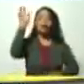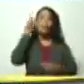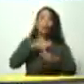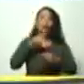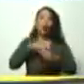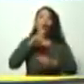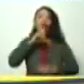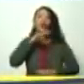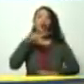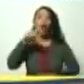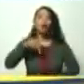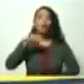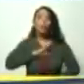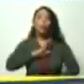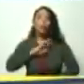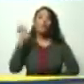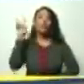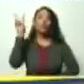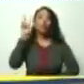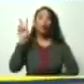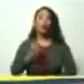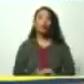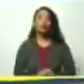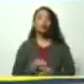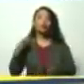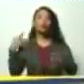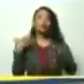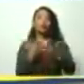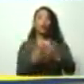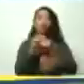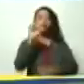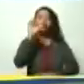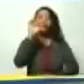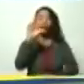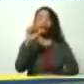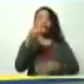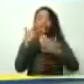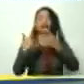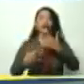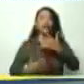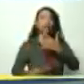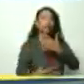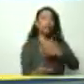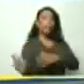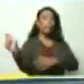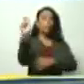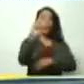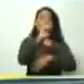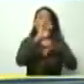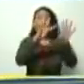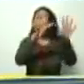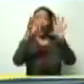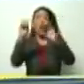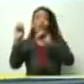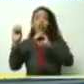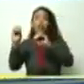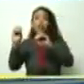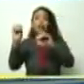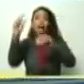en la historia de Venezuela durante 3 largos meses 90 largos días